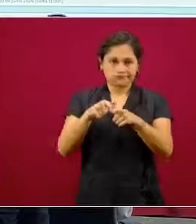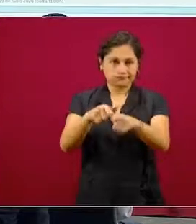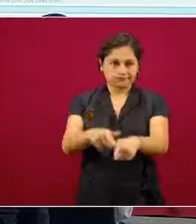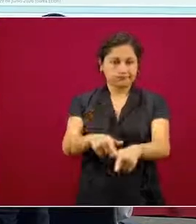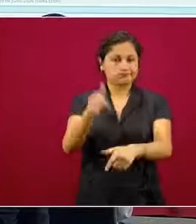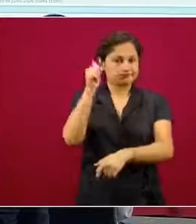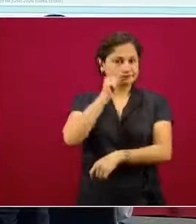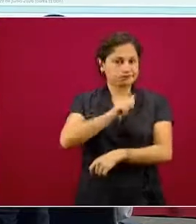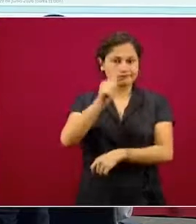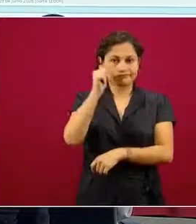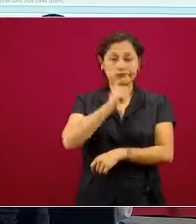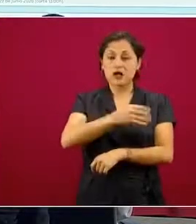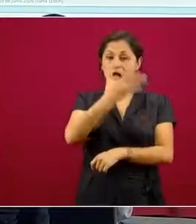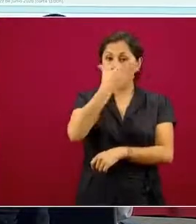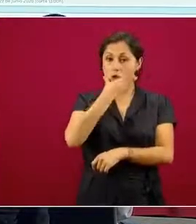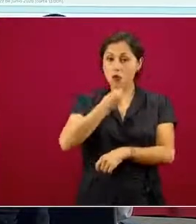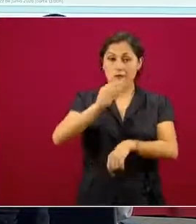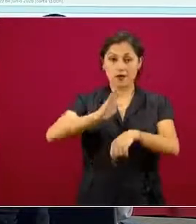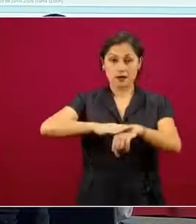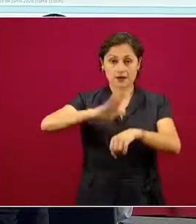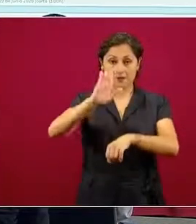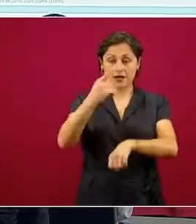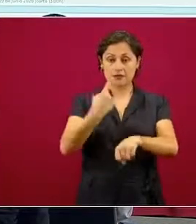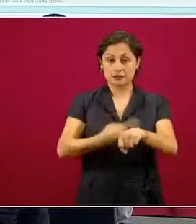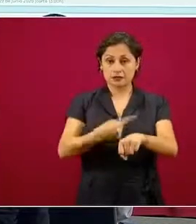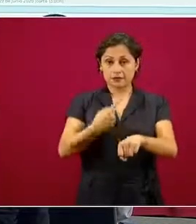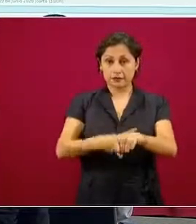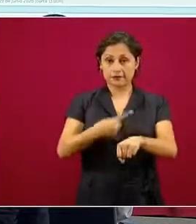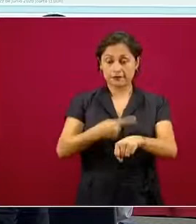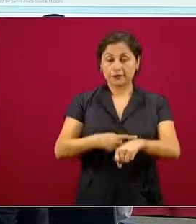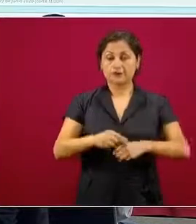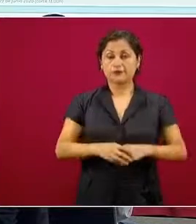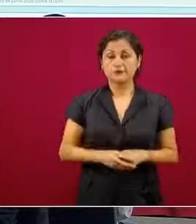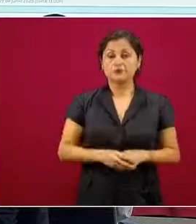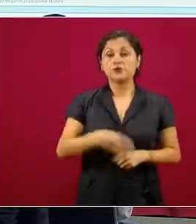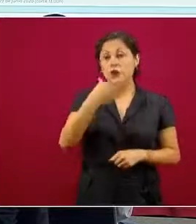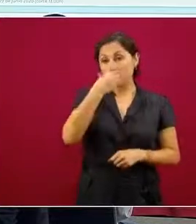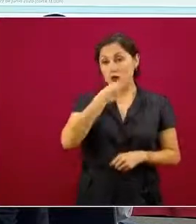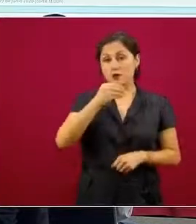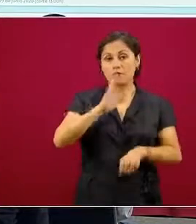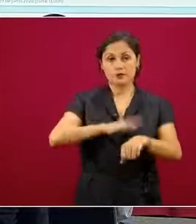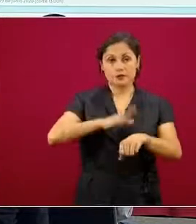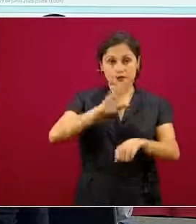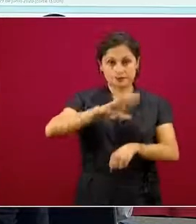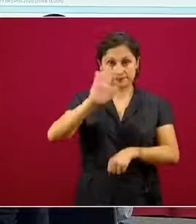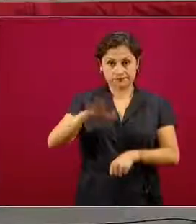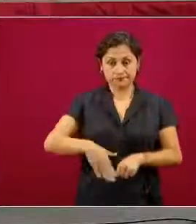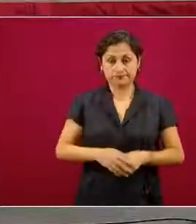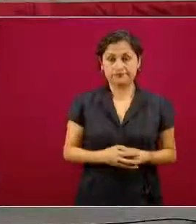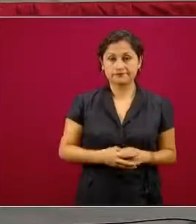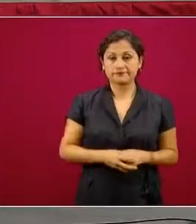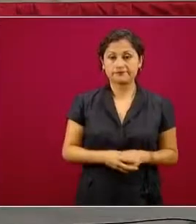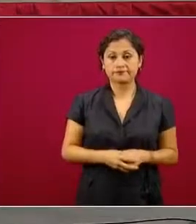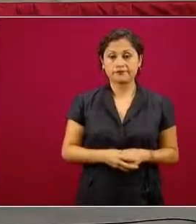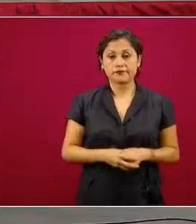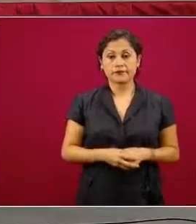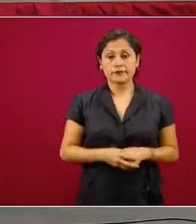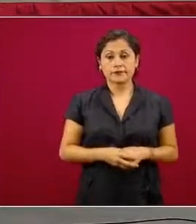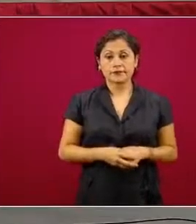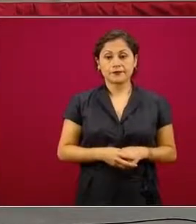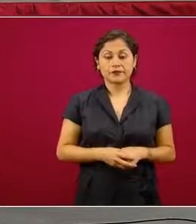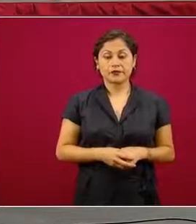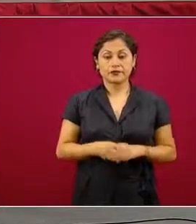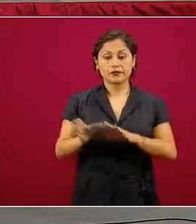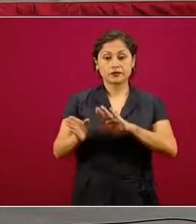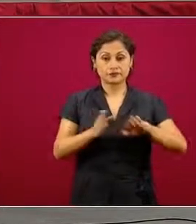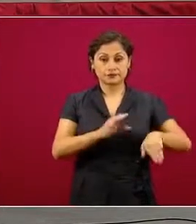han sido 2/3 partes de las defunciones han sido precisamente hombres. Veamos la siguiente diapositiva, que es